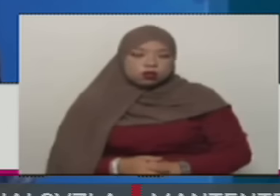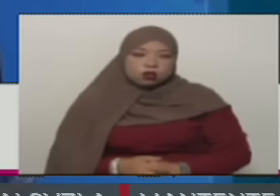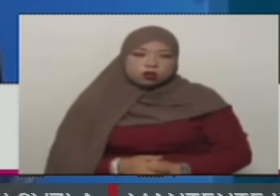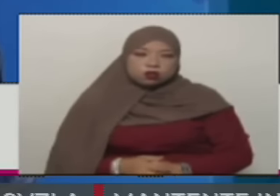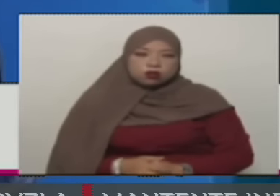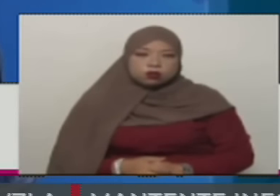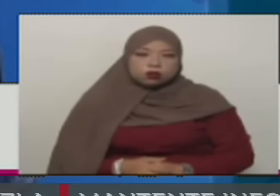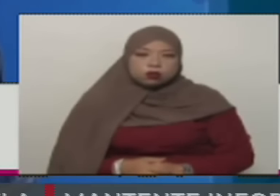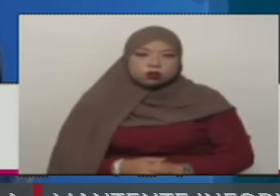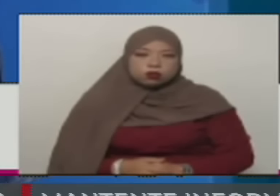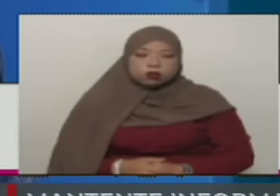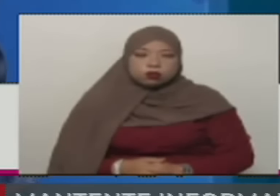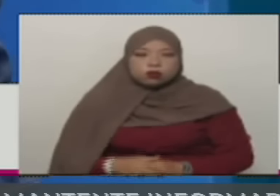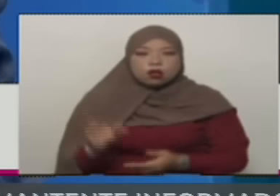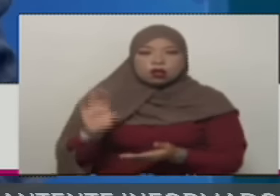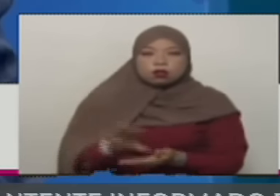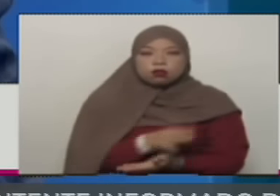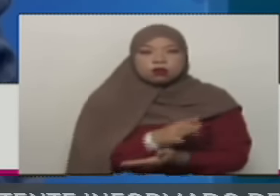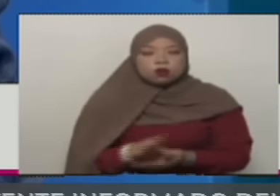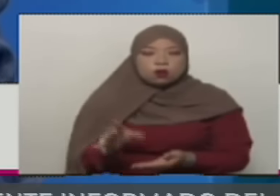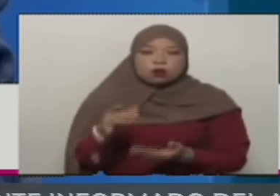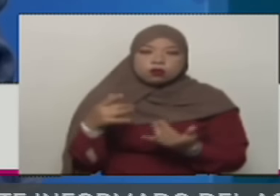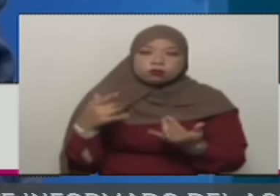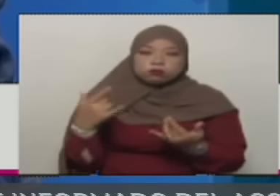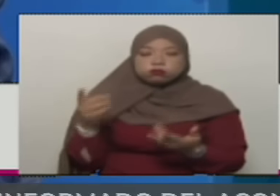Como dice la canción, somos así.